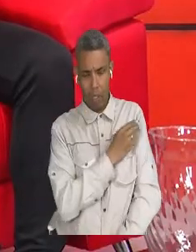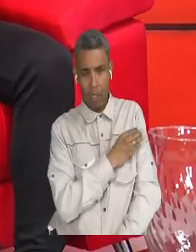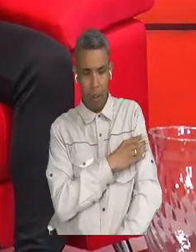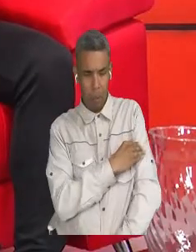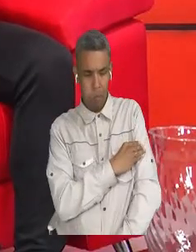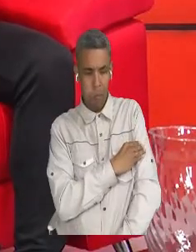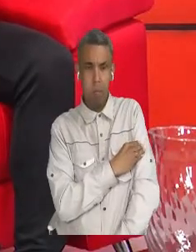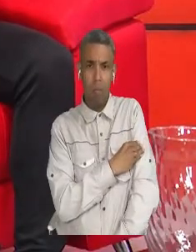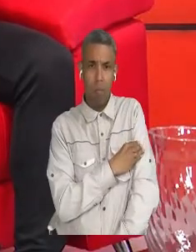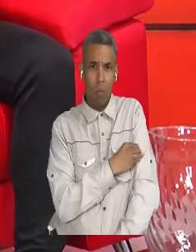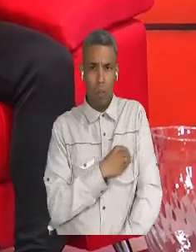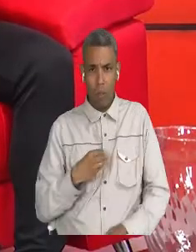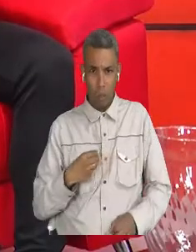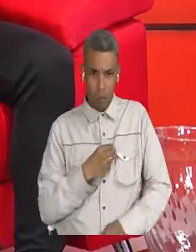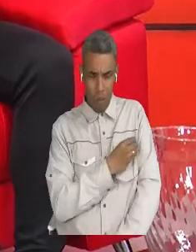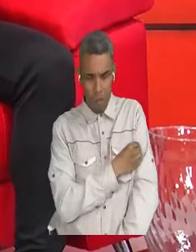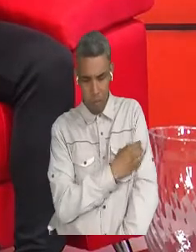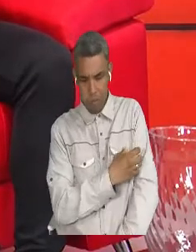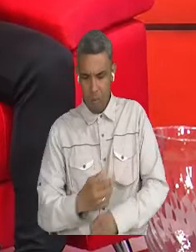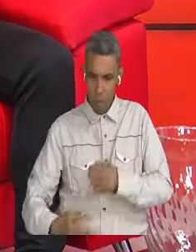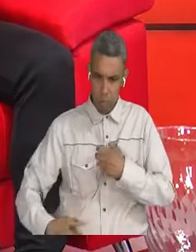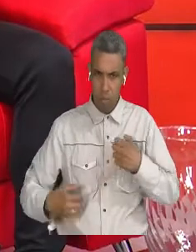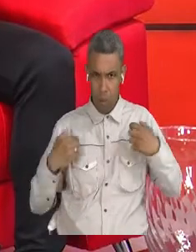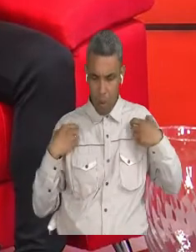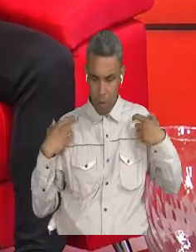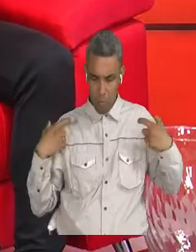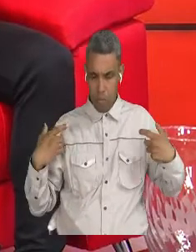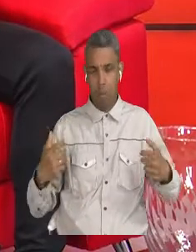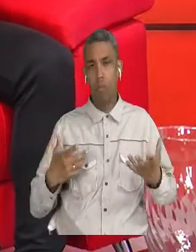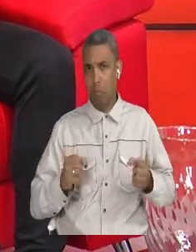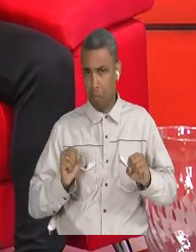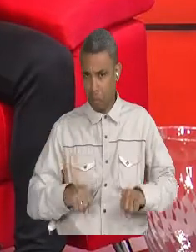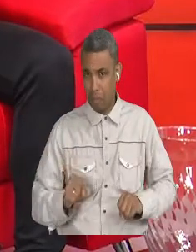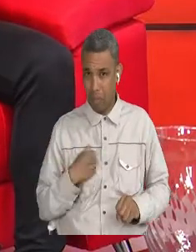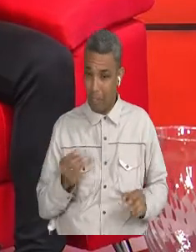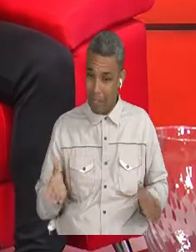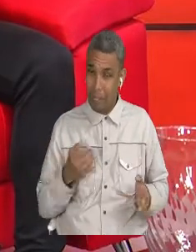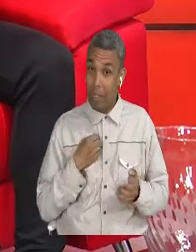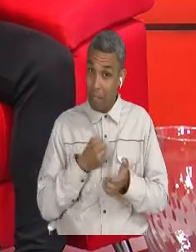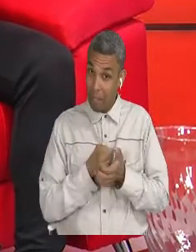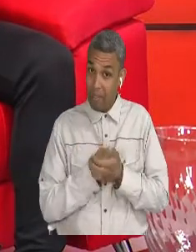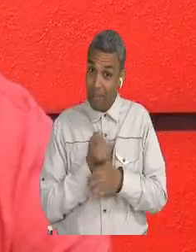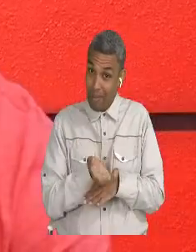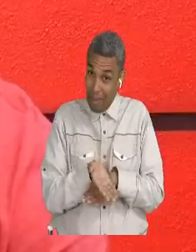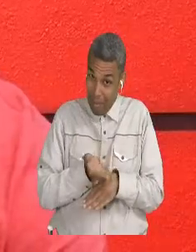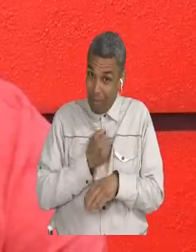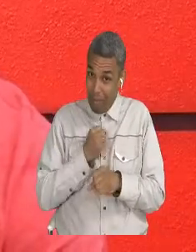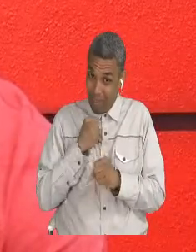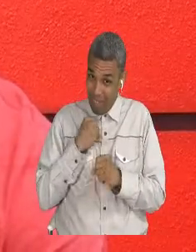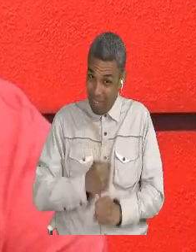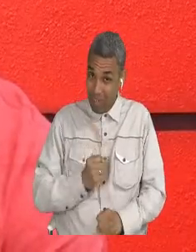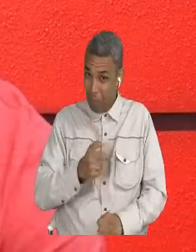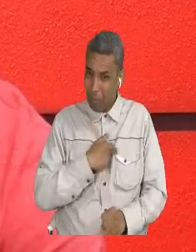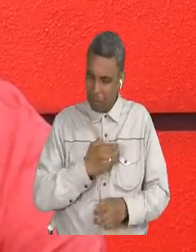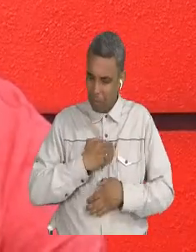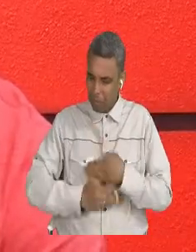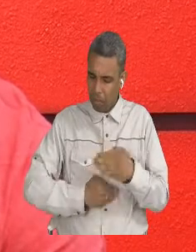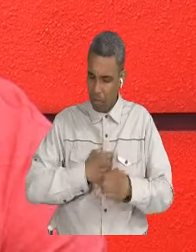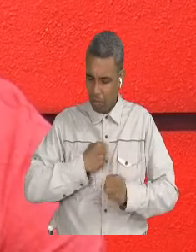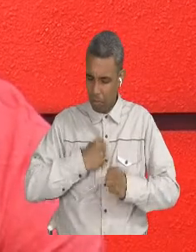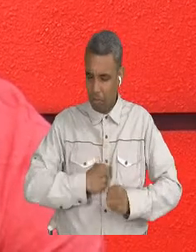método muy diferente, un método semipersonalizado, un método motivante, un método exigente, pero es un método que les va a ayudar y les va a ayudar a cualquier tipo de